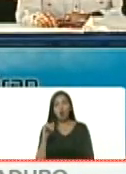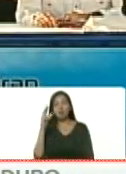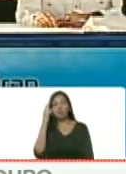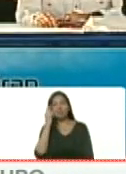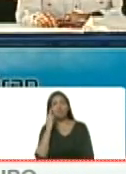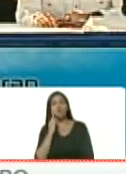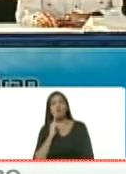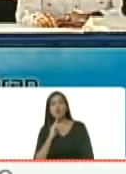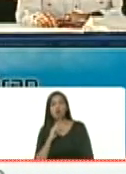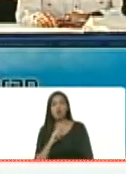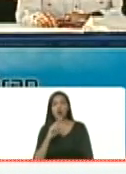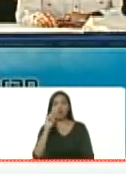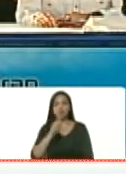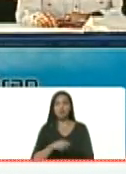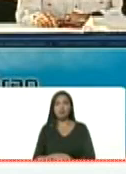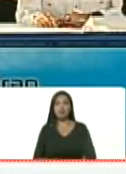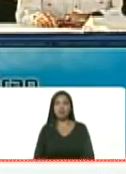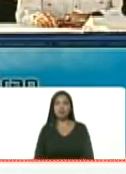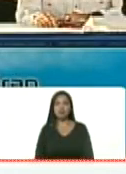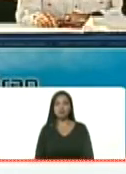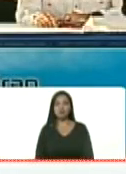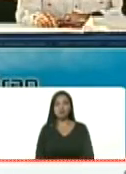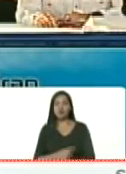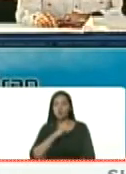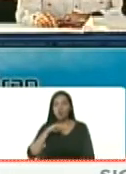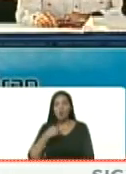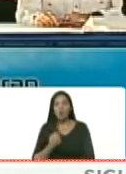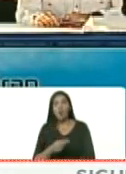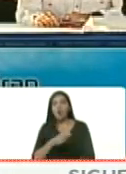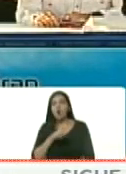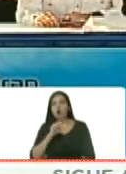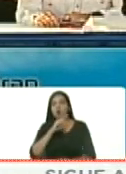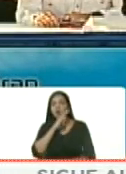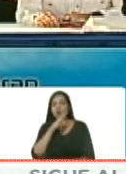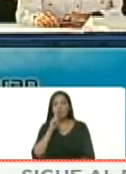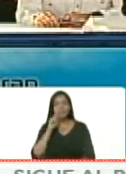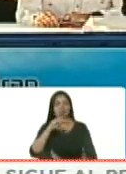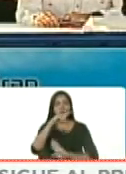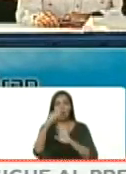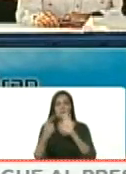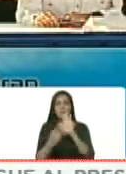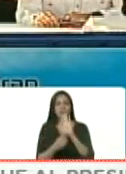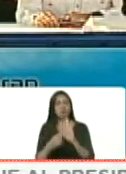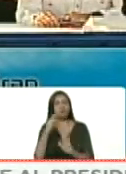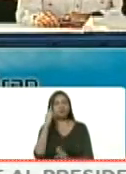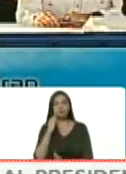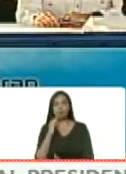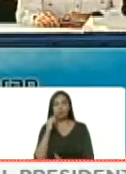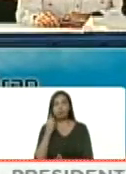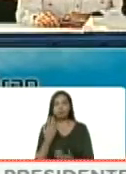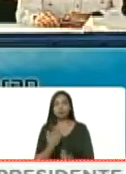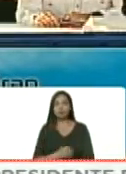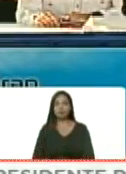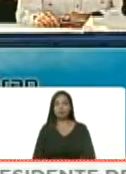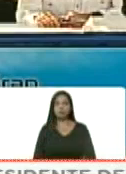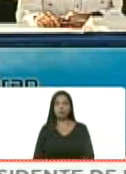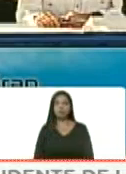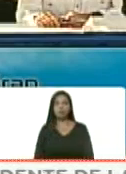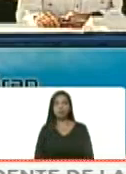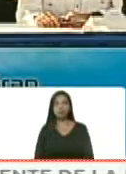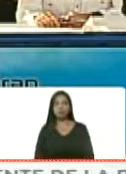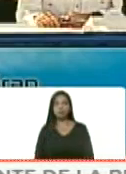de Simón Antonio de la Santísima Trinidad, Bolívar, Palacios, Blanco y